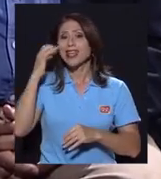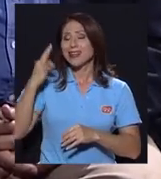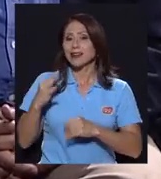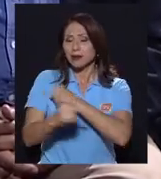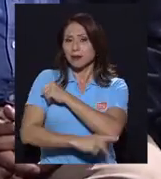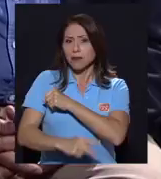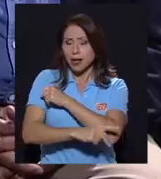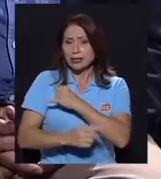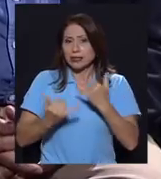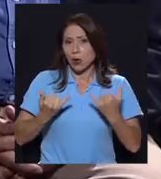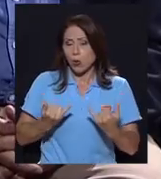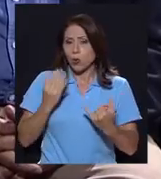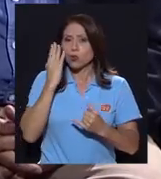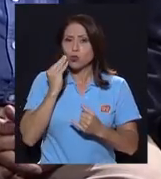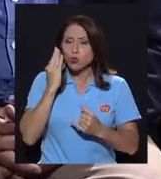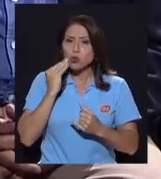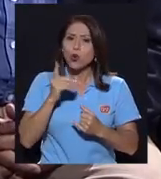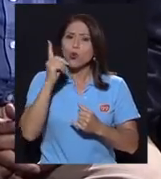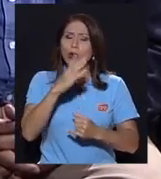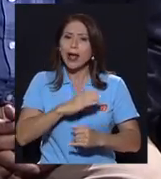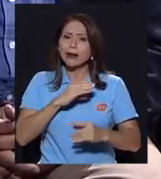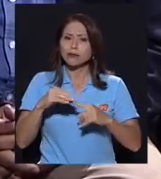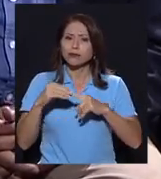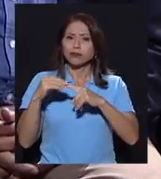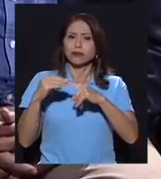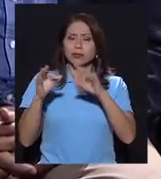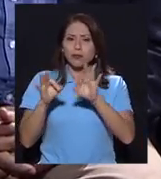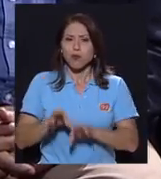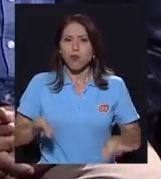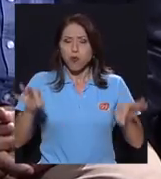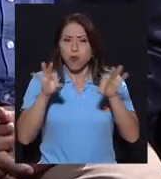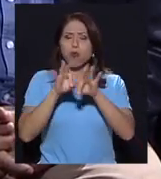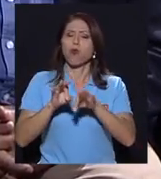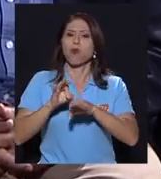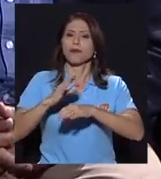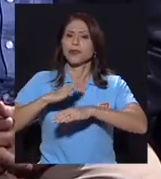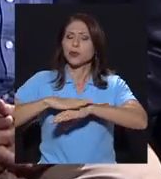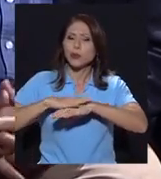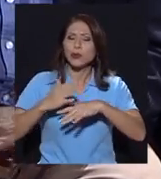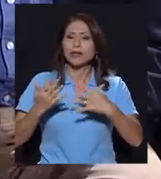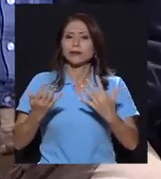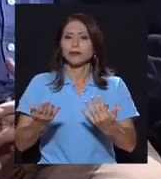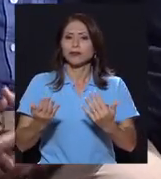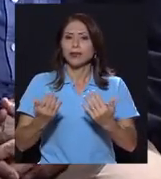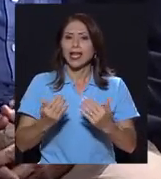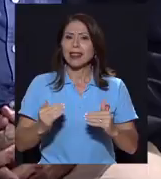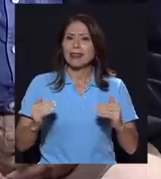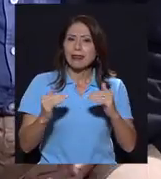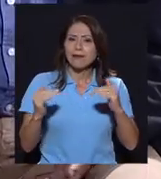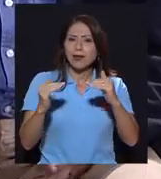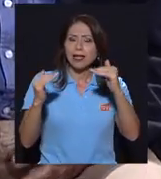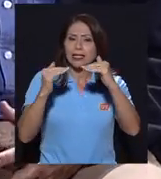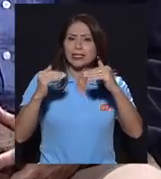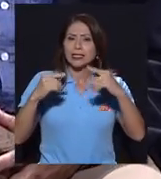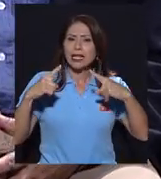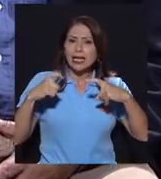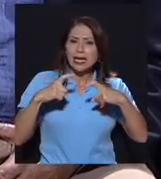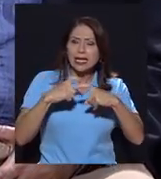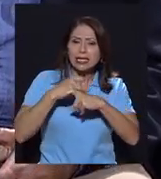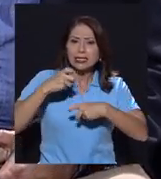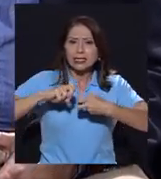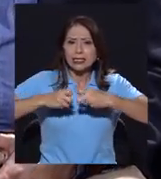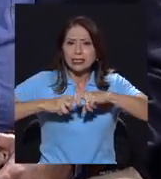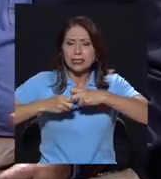evidentemente está viviendo una particularidad importante en cuanto a los niveles de crisis que hemos venido